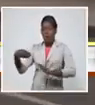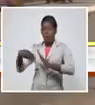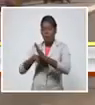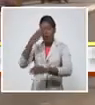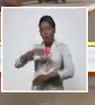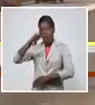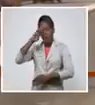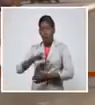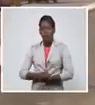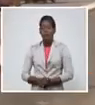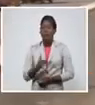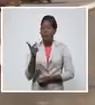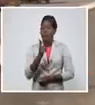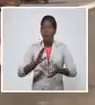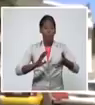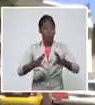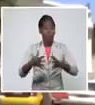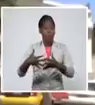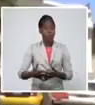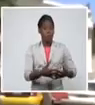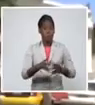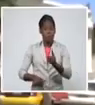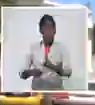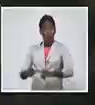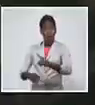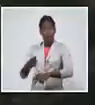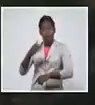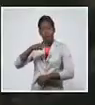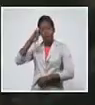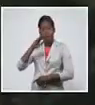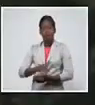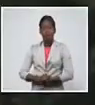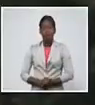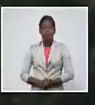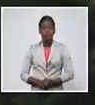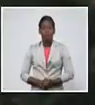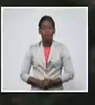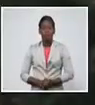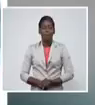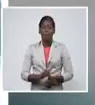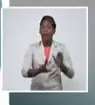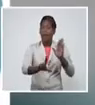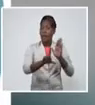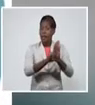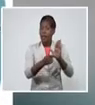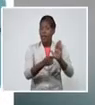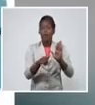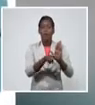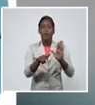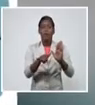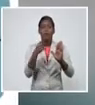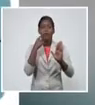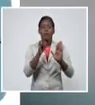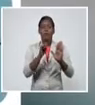el último detalle. Por ejemplo, un hipotético gobierno de transición en Cuba salido de unas elecciones según las